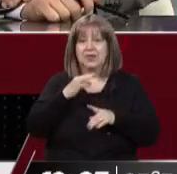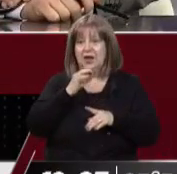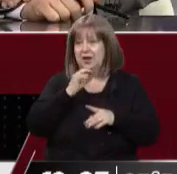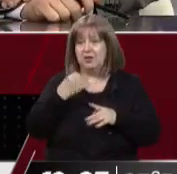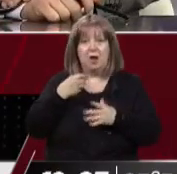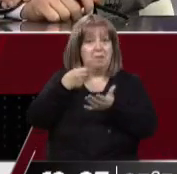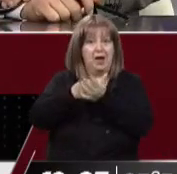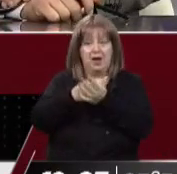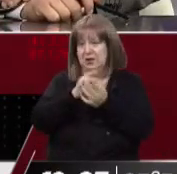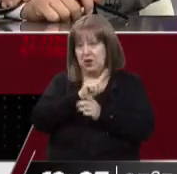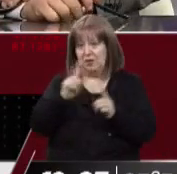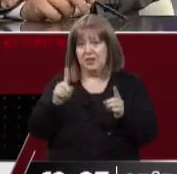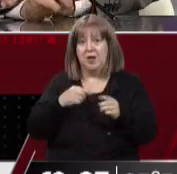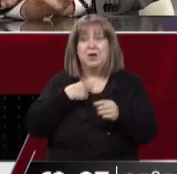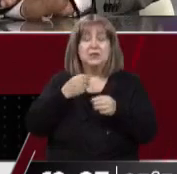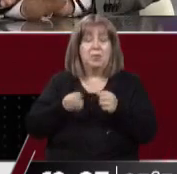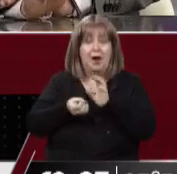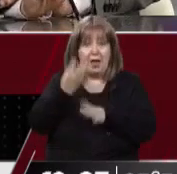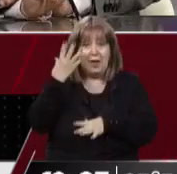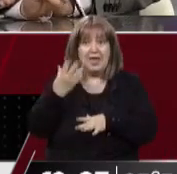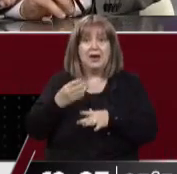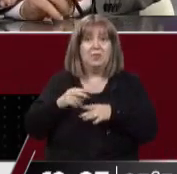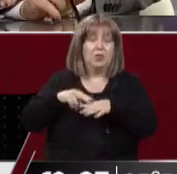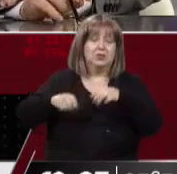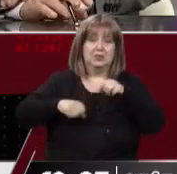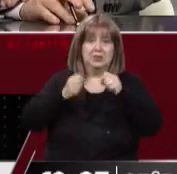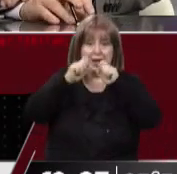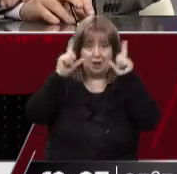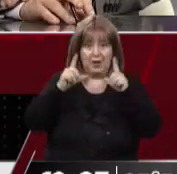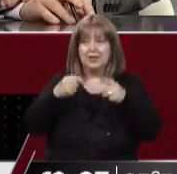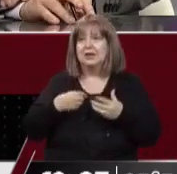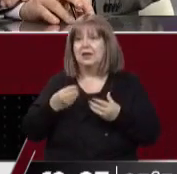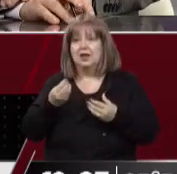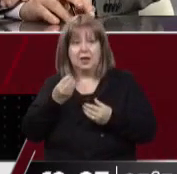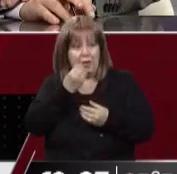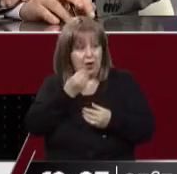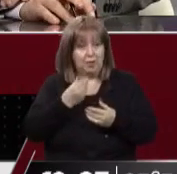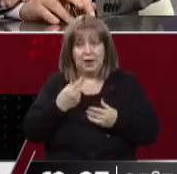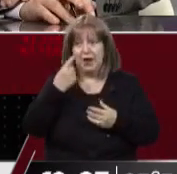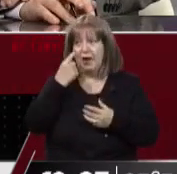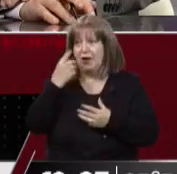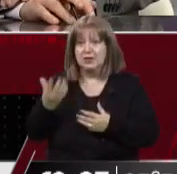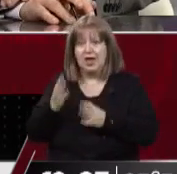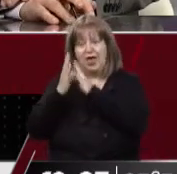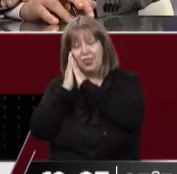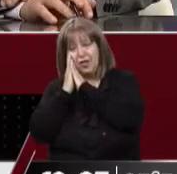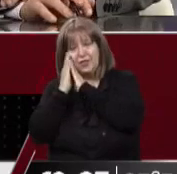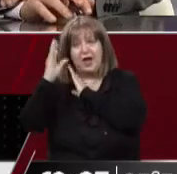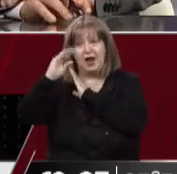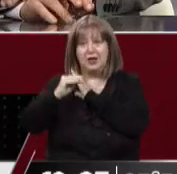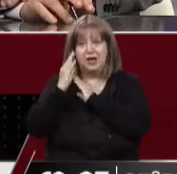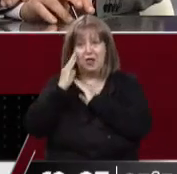manera, vos te levantas a la mañana y no sabes qué vas a comer. O sea, es una forma de decir, no, pero no sabes qué vas a comer. ¿A quién vas a conocer? ¿Dónde vas a dormir esa